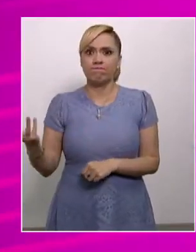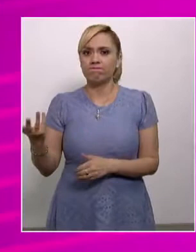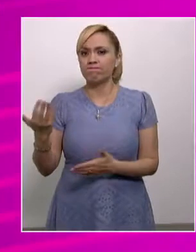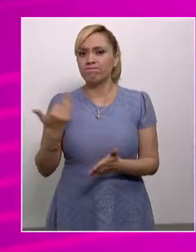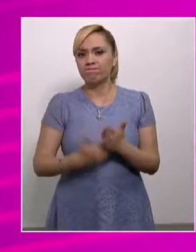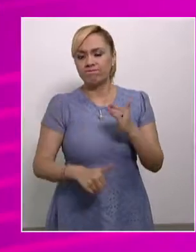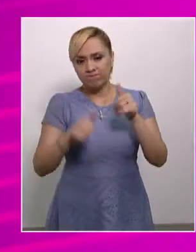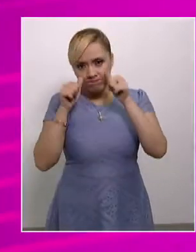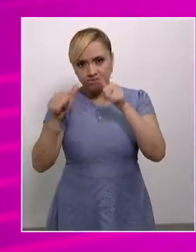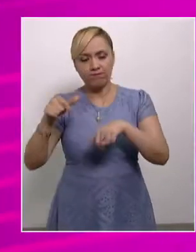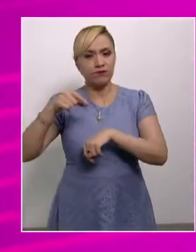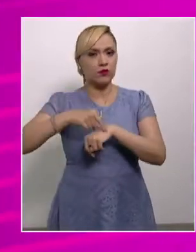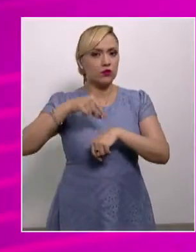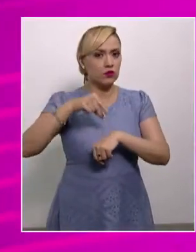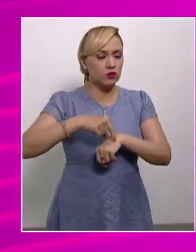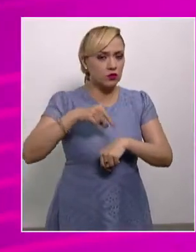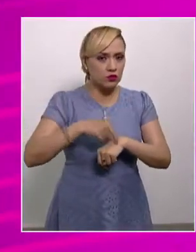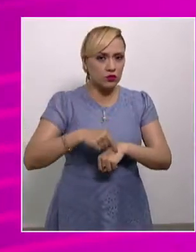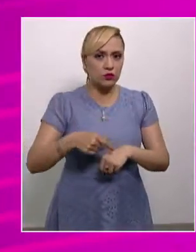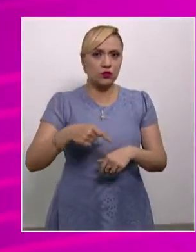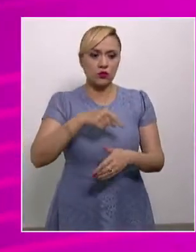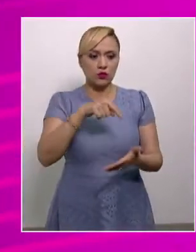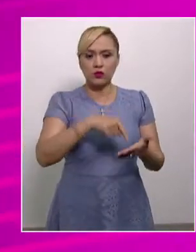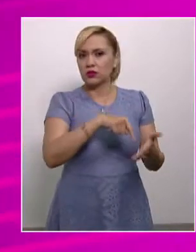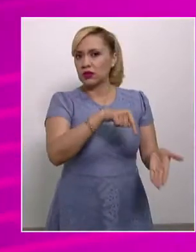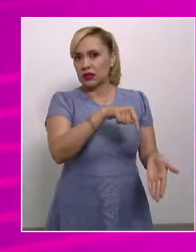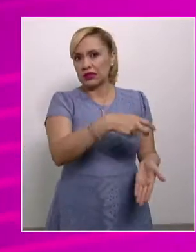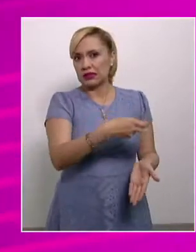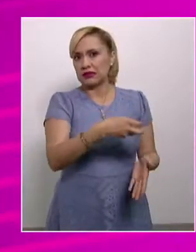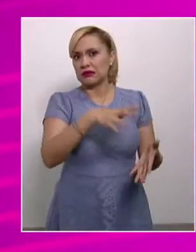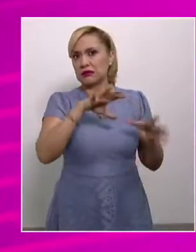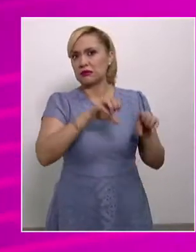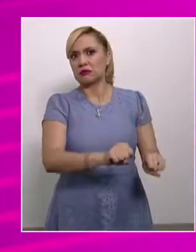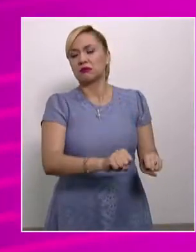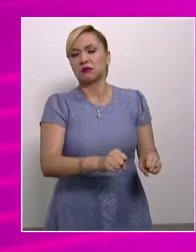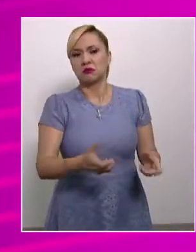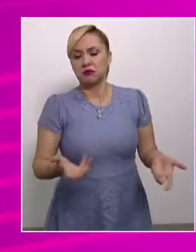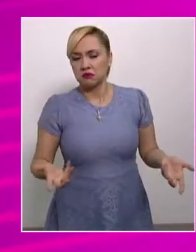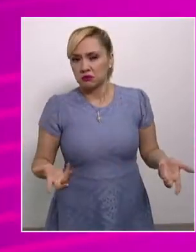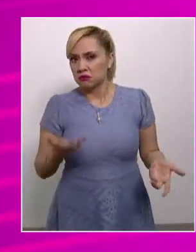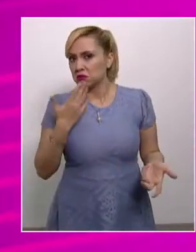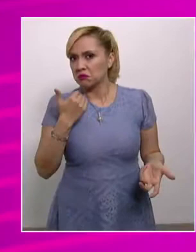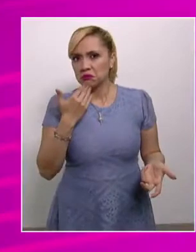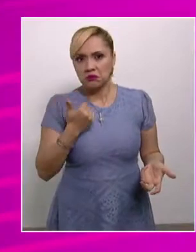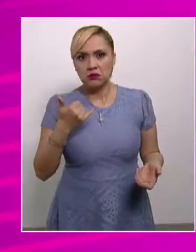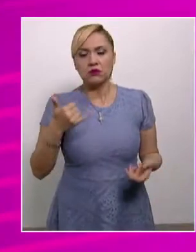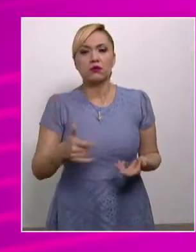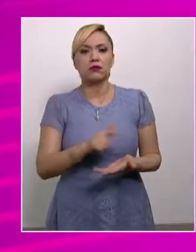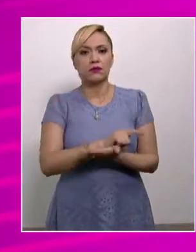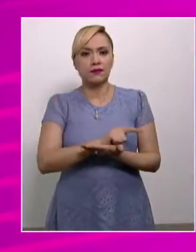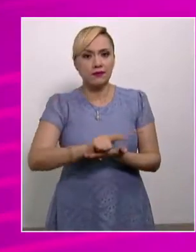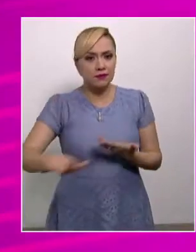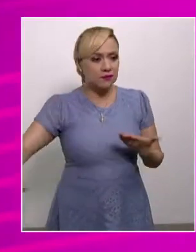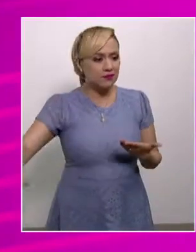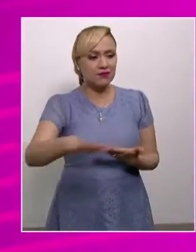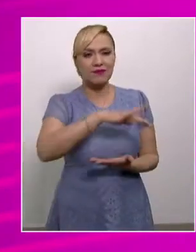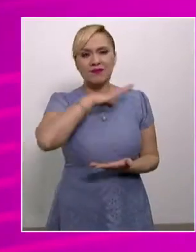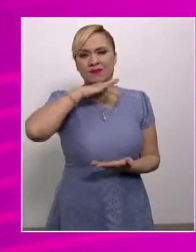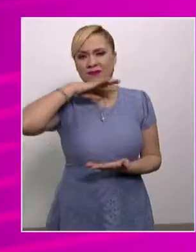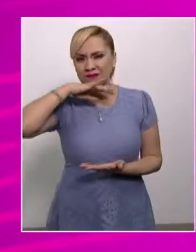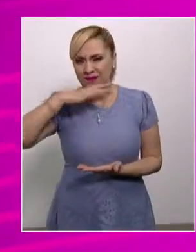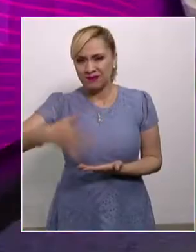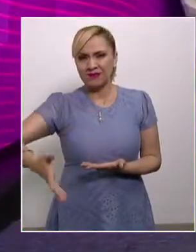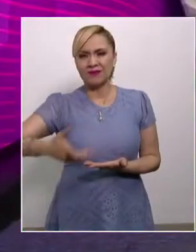carencia de atención médica en la propia instalación y también hay una carencia incluso de sanidad en la misma